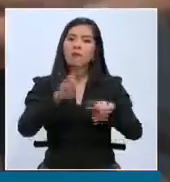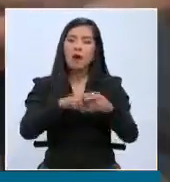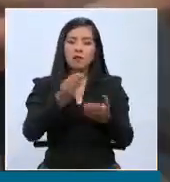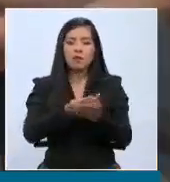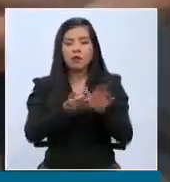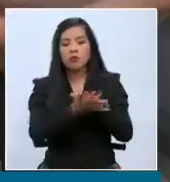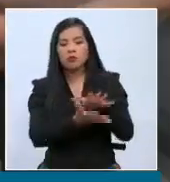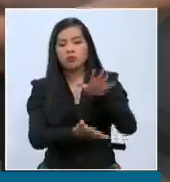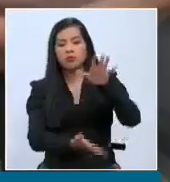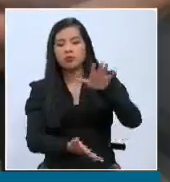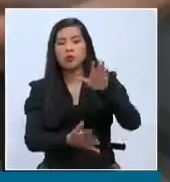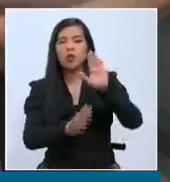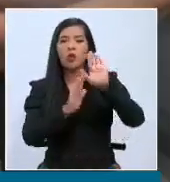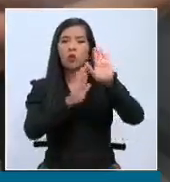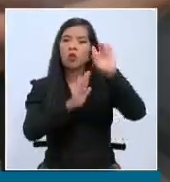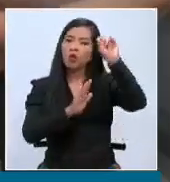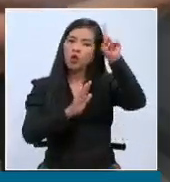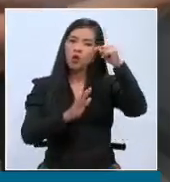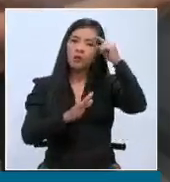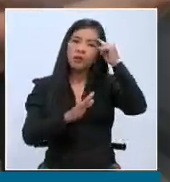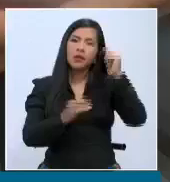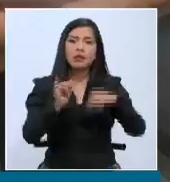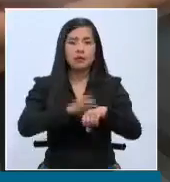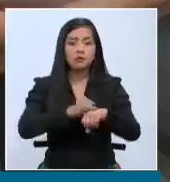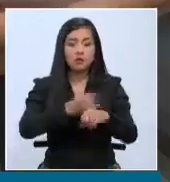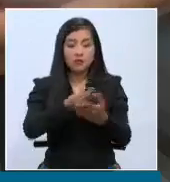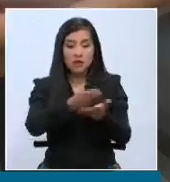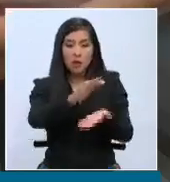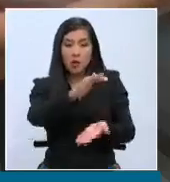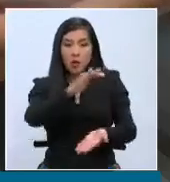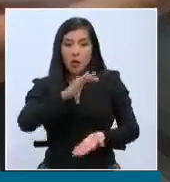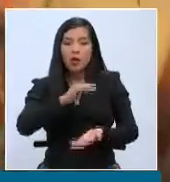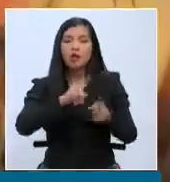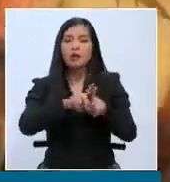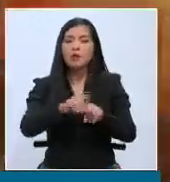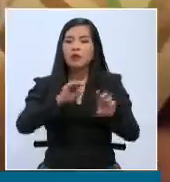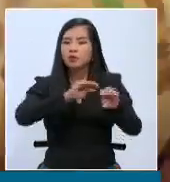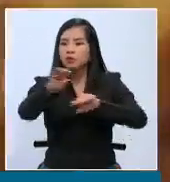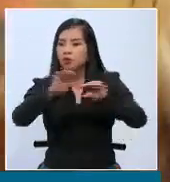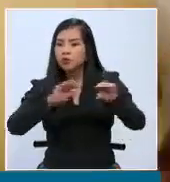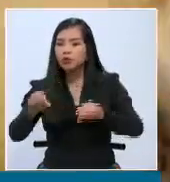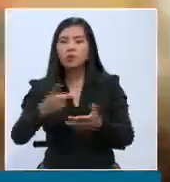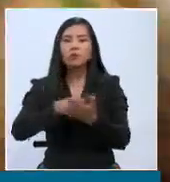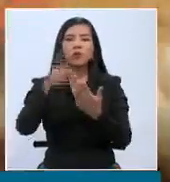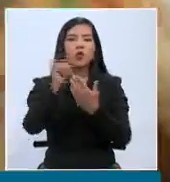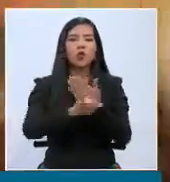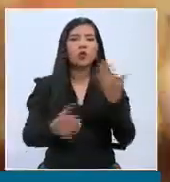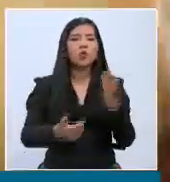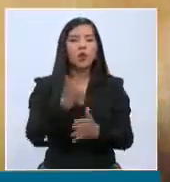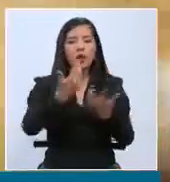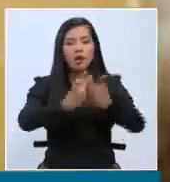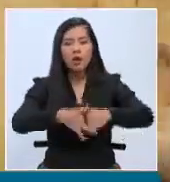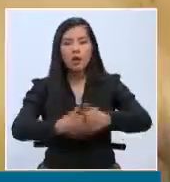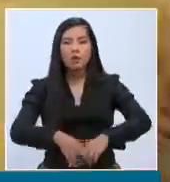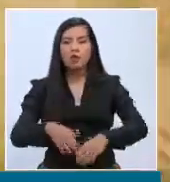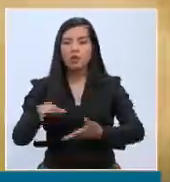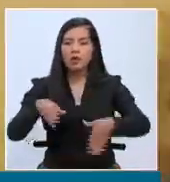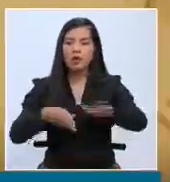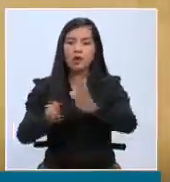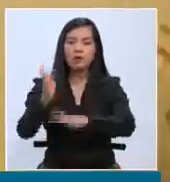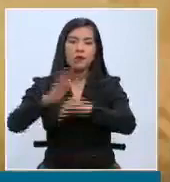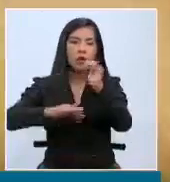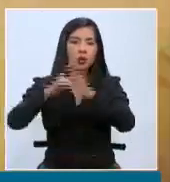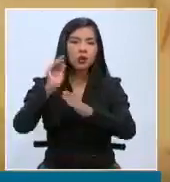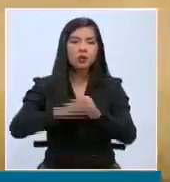desarrollar, creo yo, mayores inversiones en los proyectos de industrialización, de carreteras, de